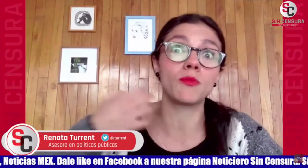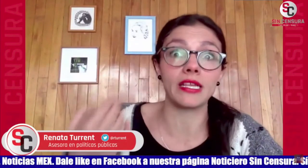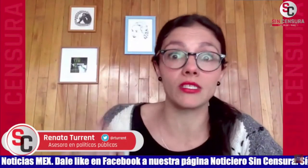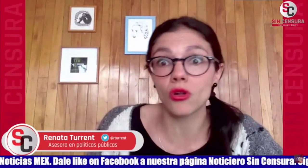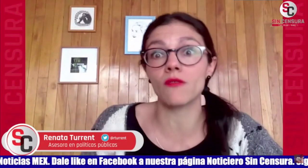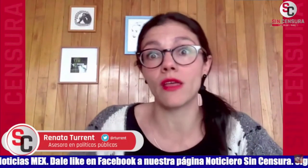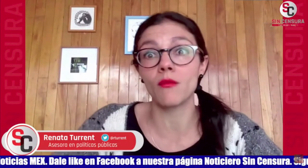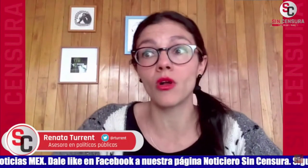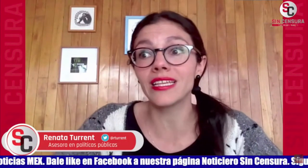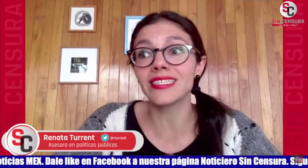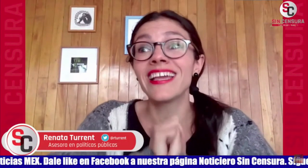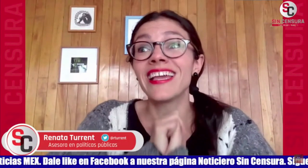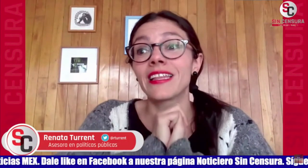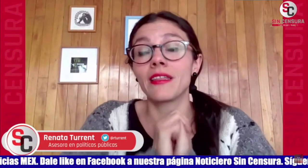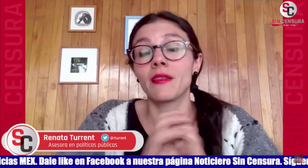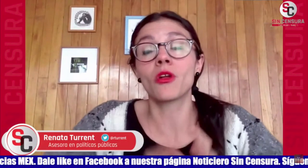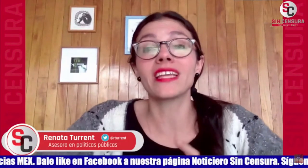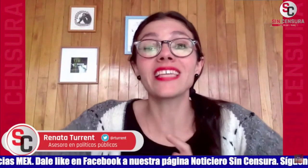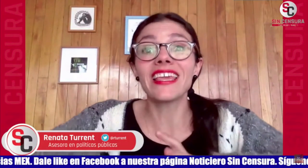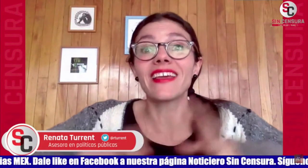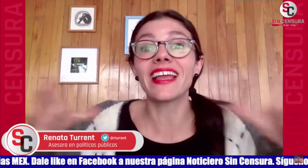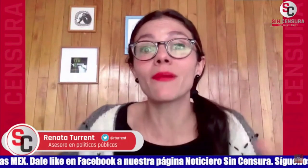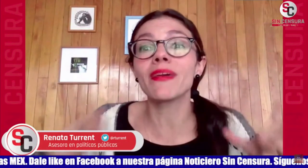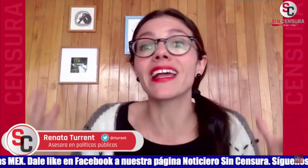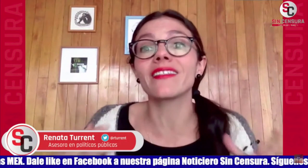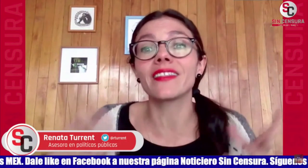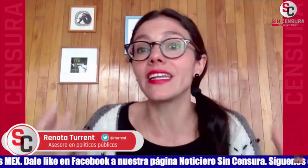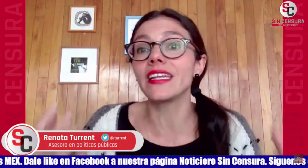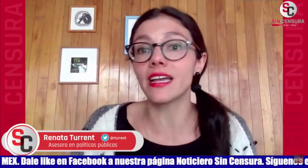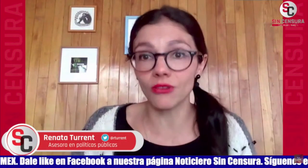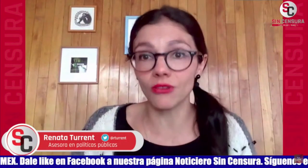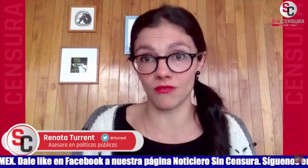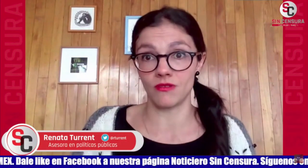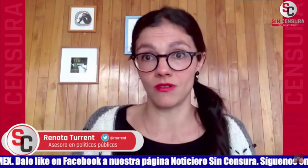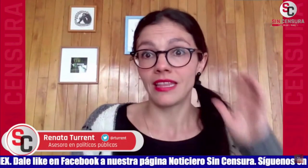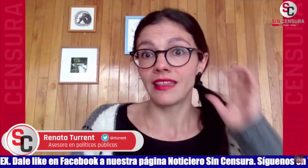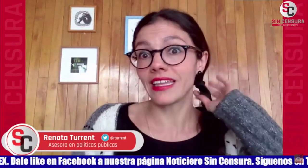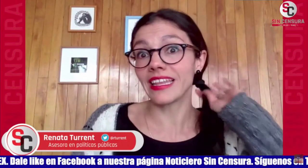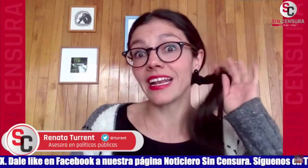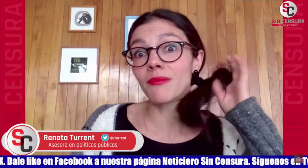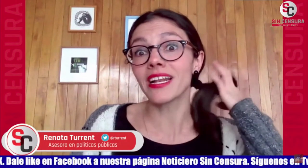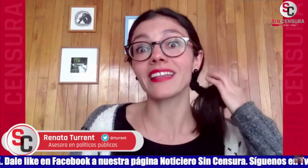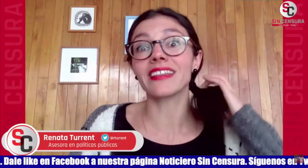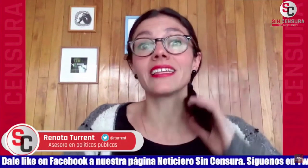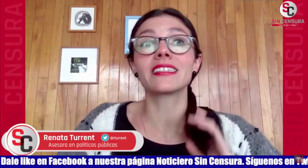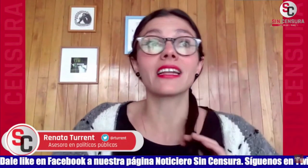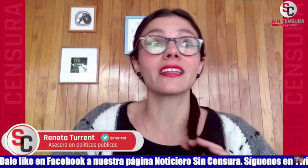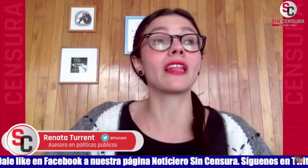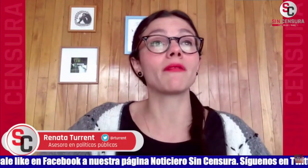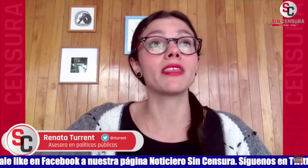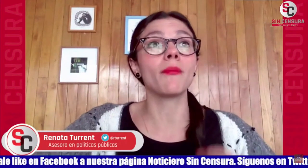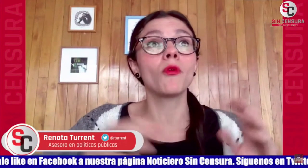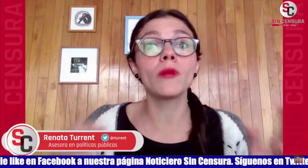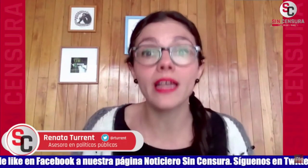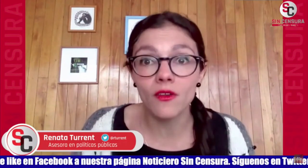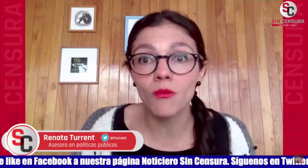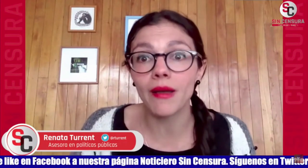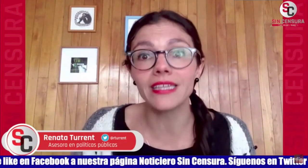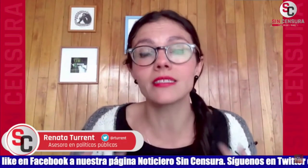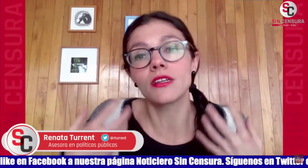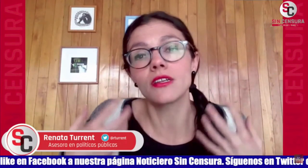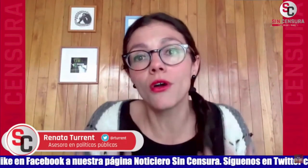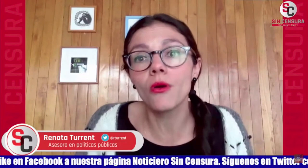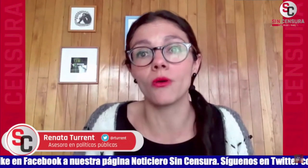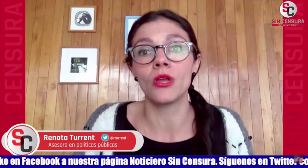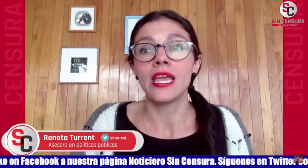la historia de una democracia y de querer mercantilizar todo, de querer mercantilizar la vida pública de un